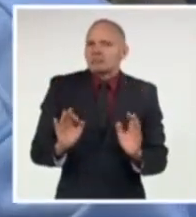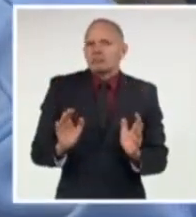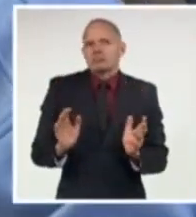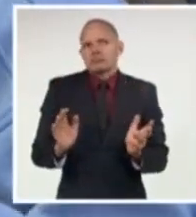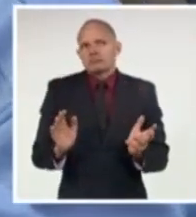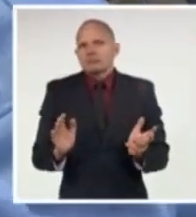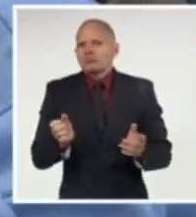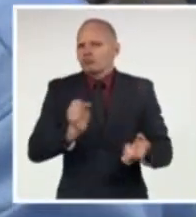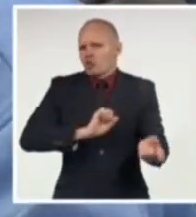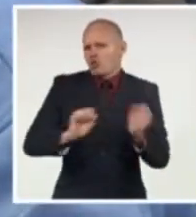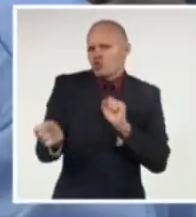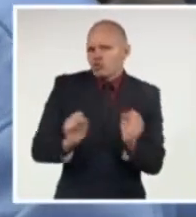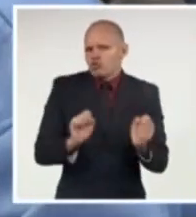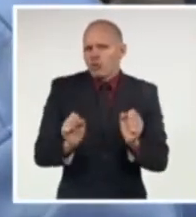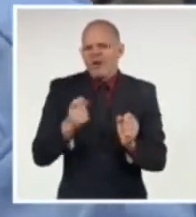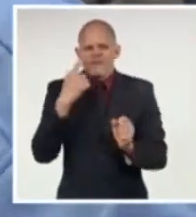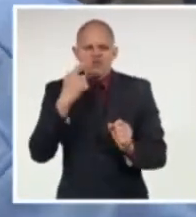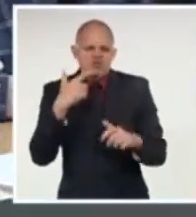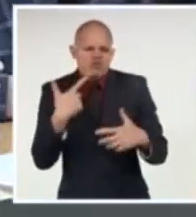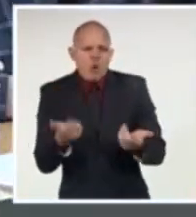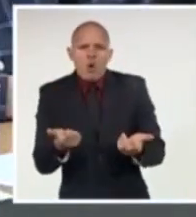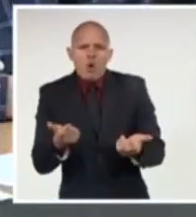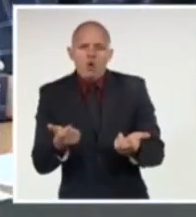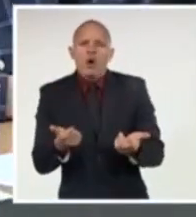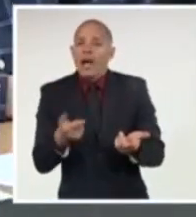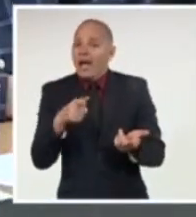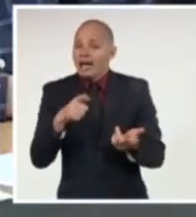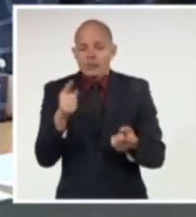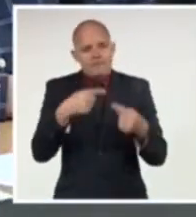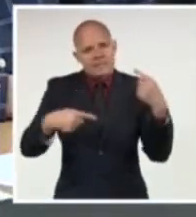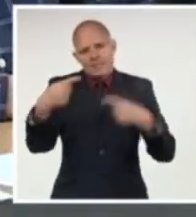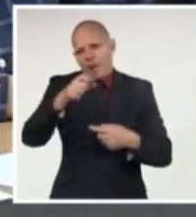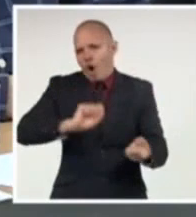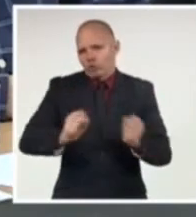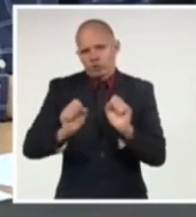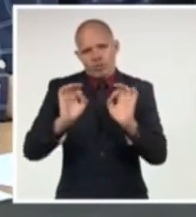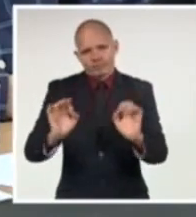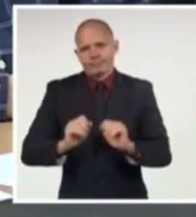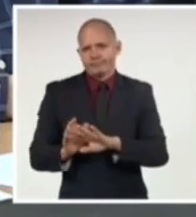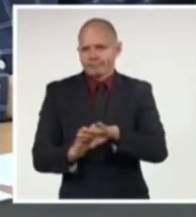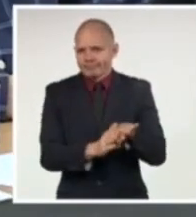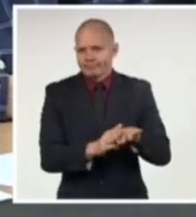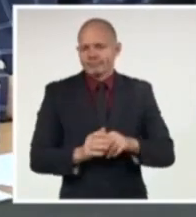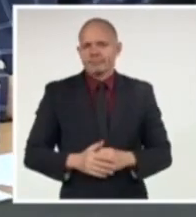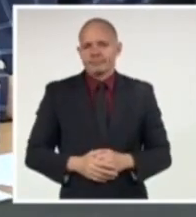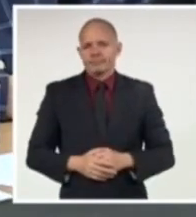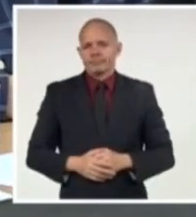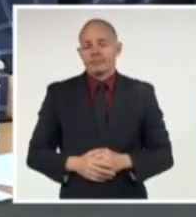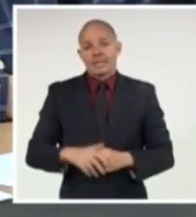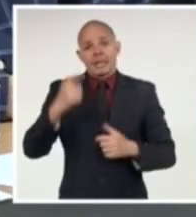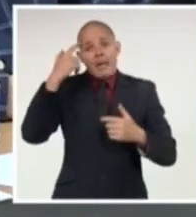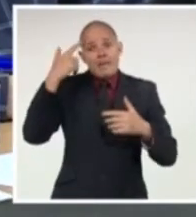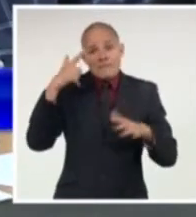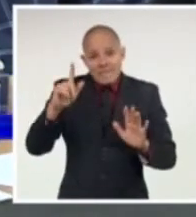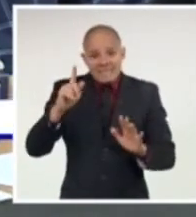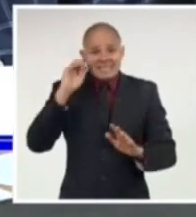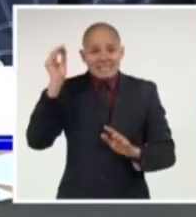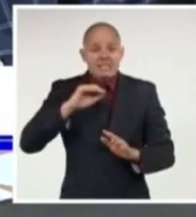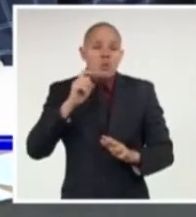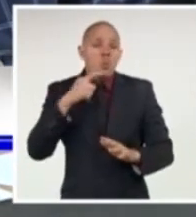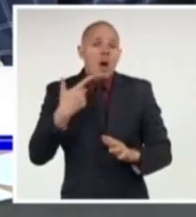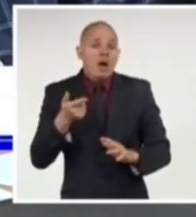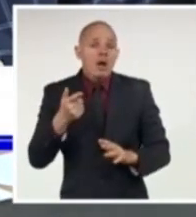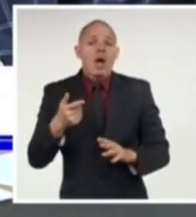el control de la demanda es fácil. Se trata de proteger en el verano el horario de la noche, que